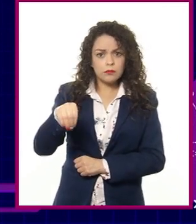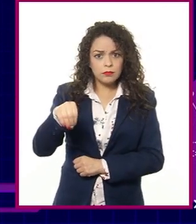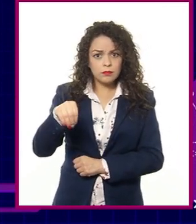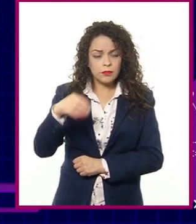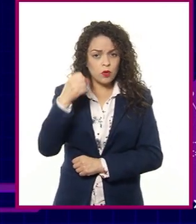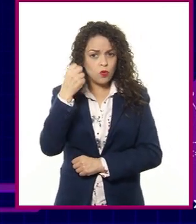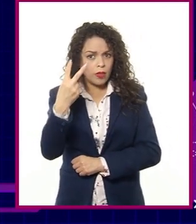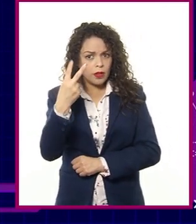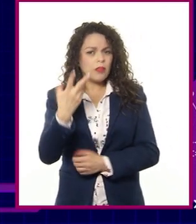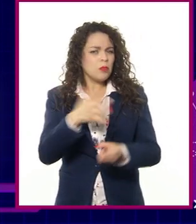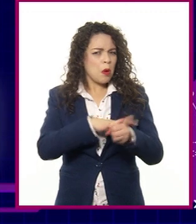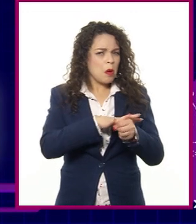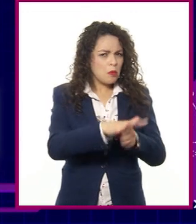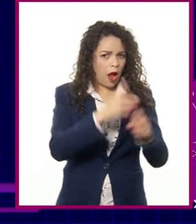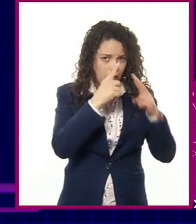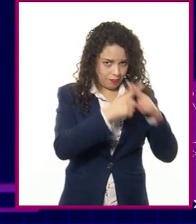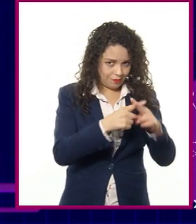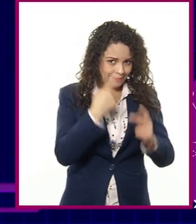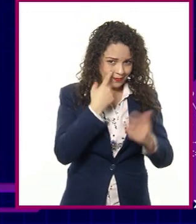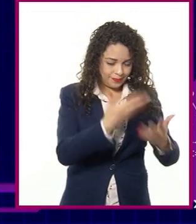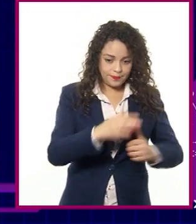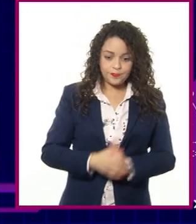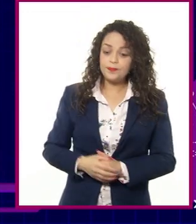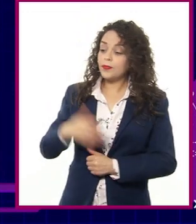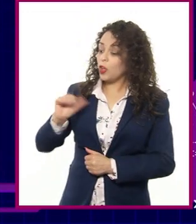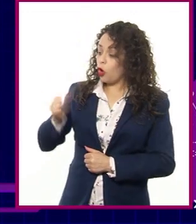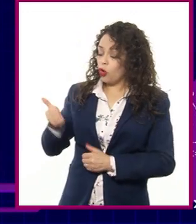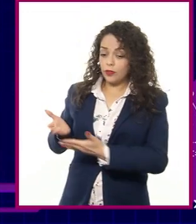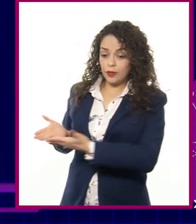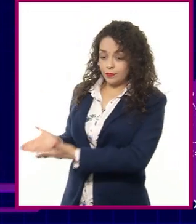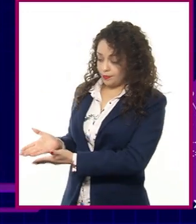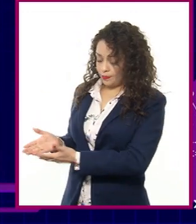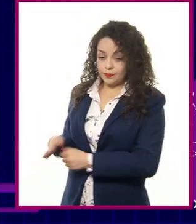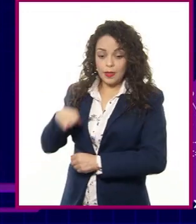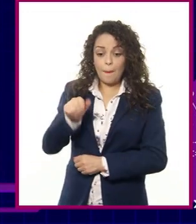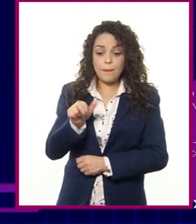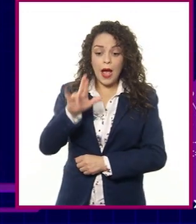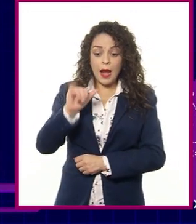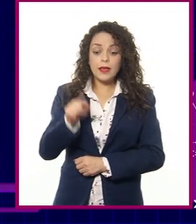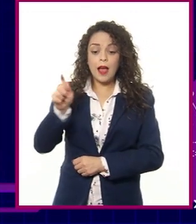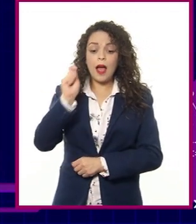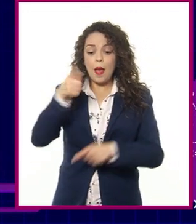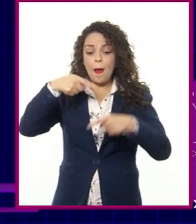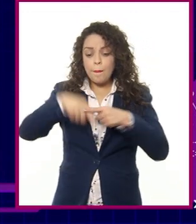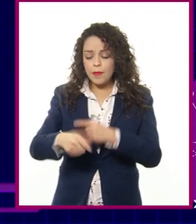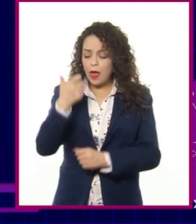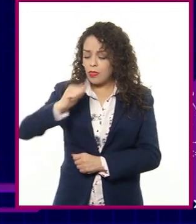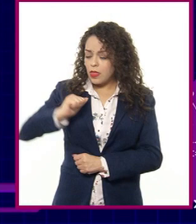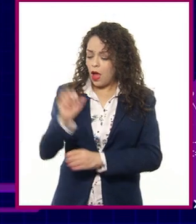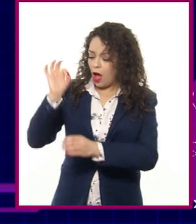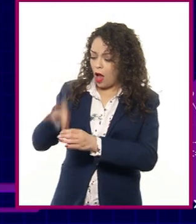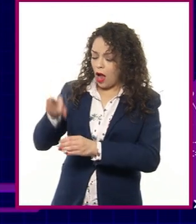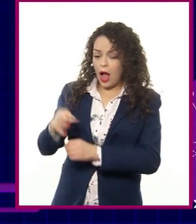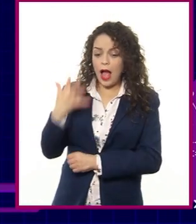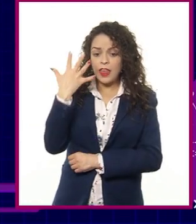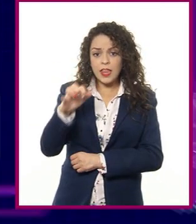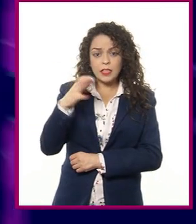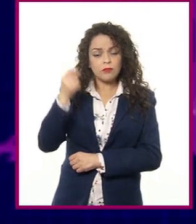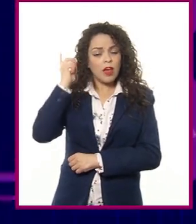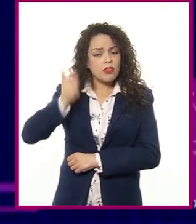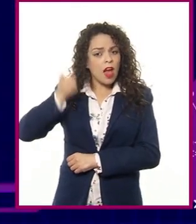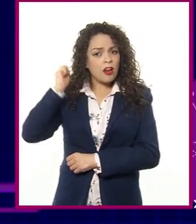María comienza un ahorro de 10 pesos diarios. Analicemos la situación 1 y su representación